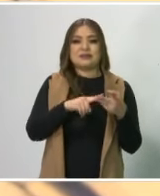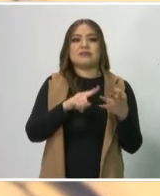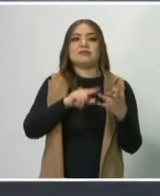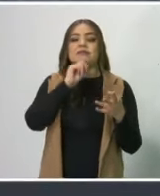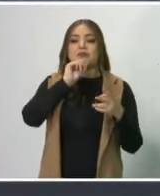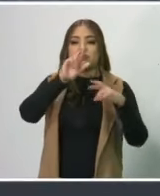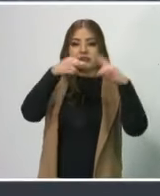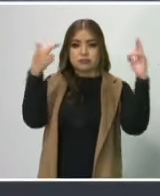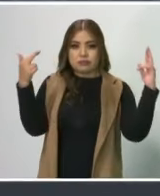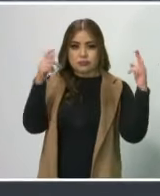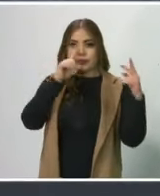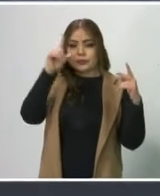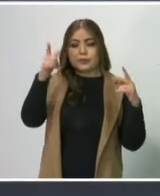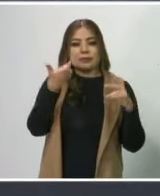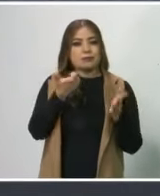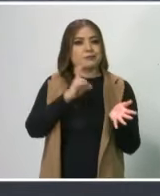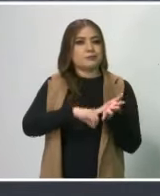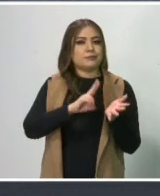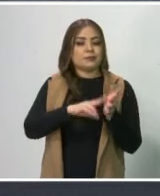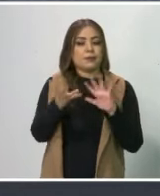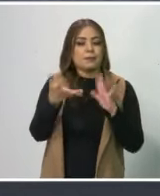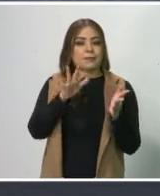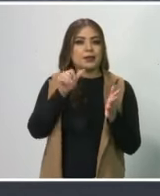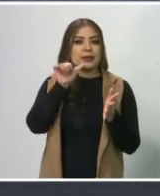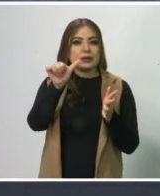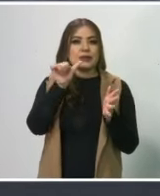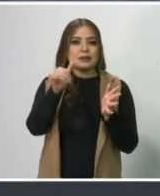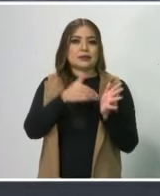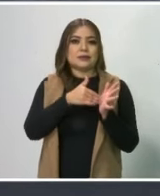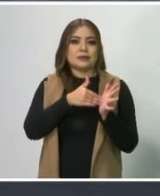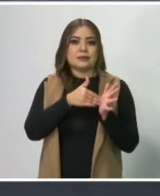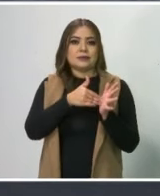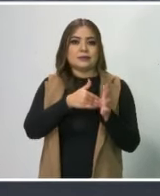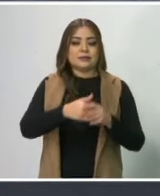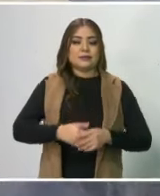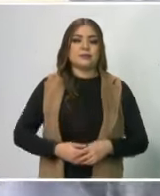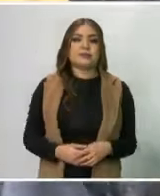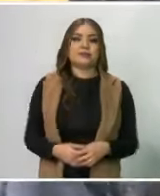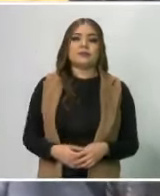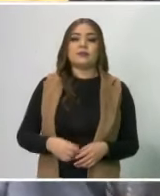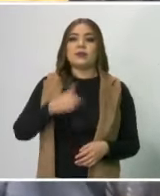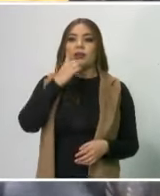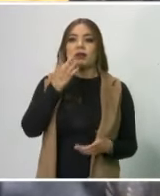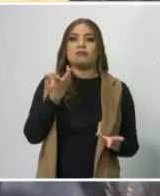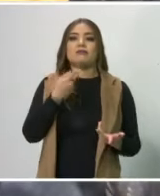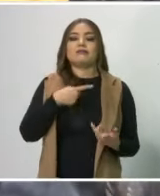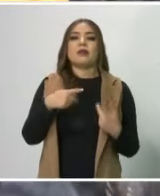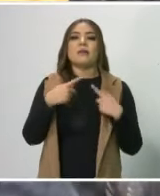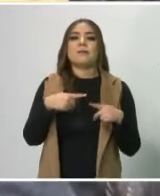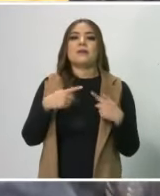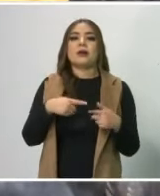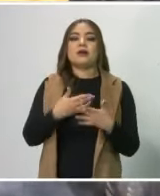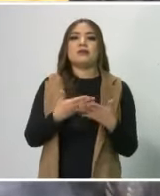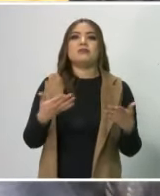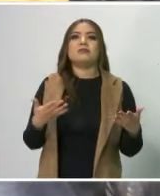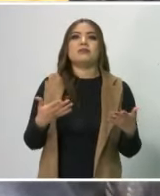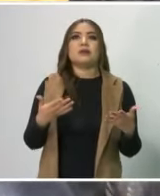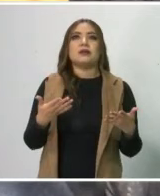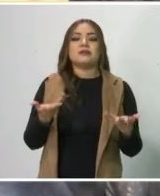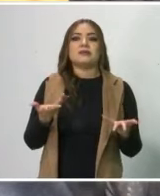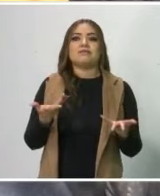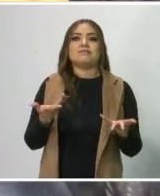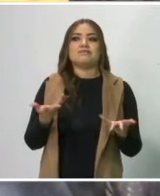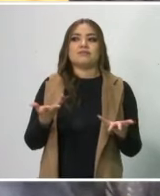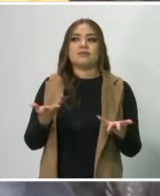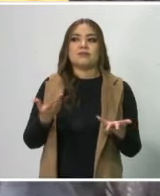luz con un valor aproximado de 16,000 pesos que que la gente hoy en día eh